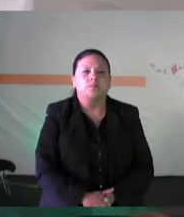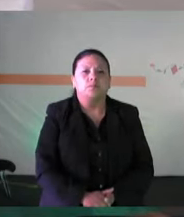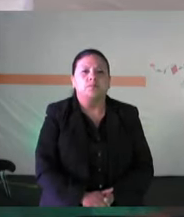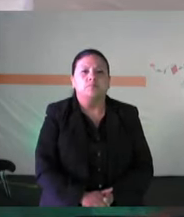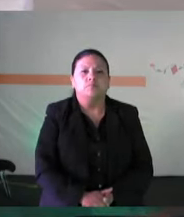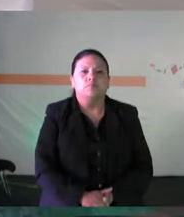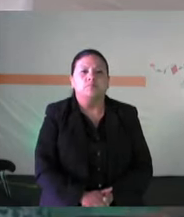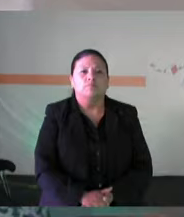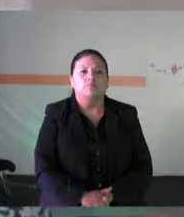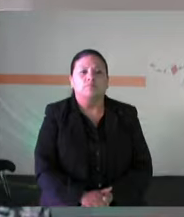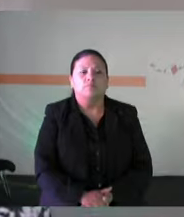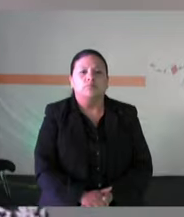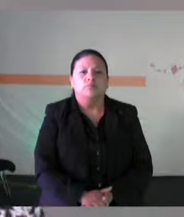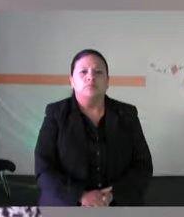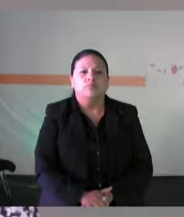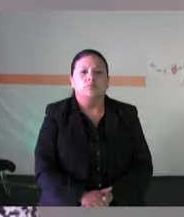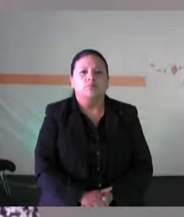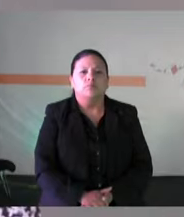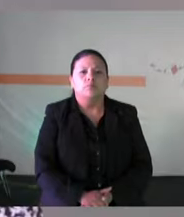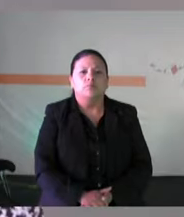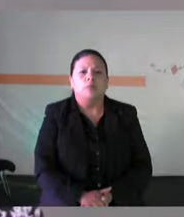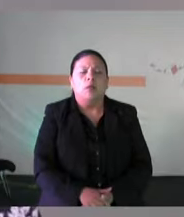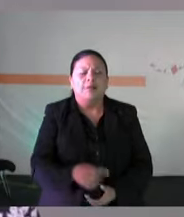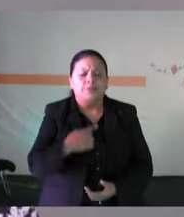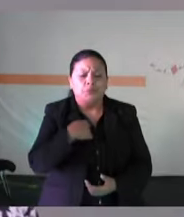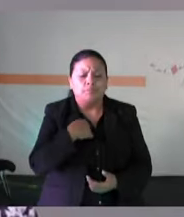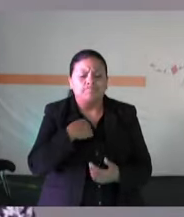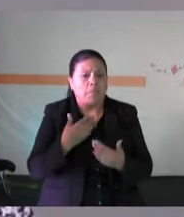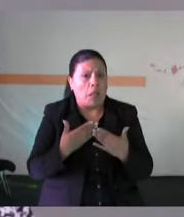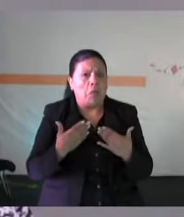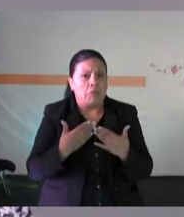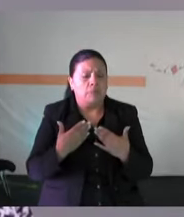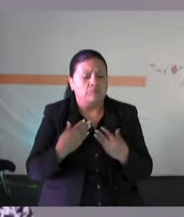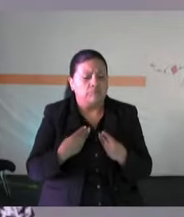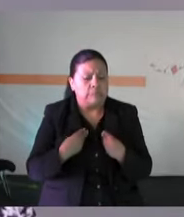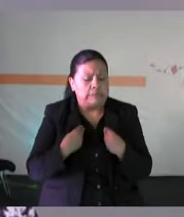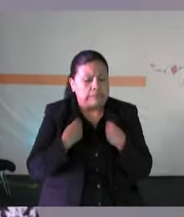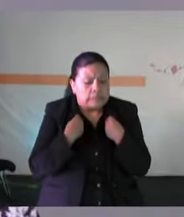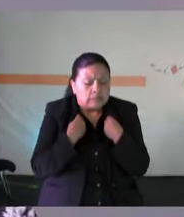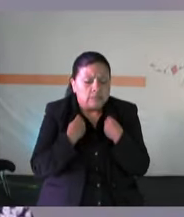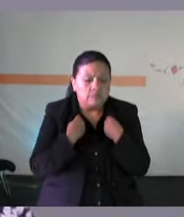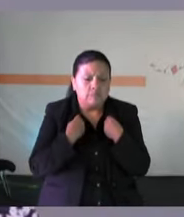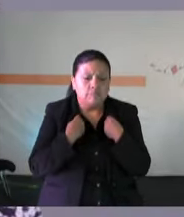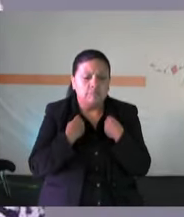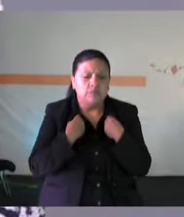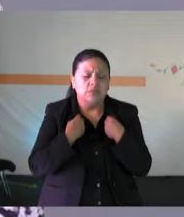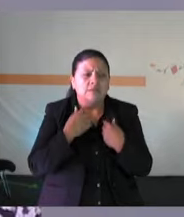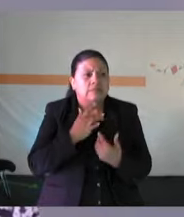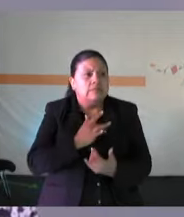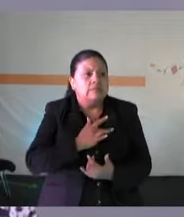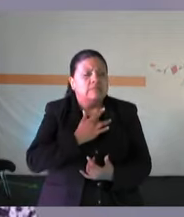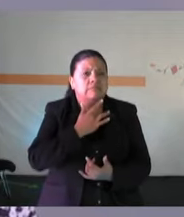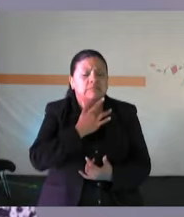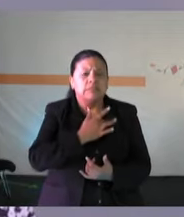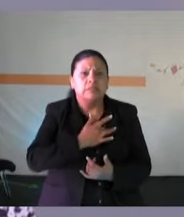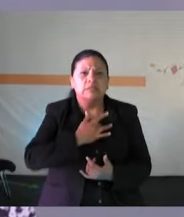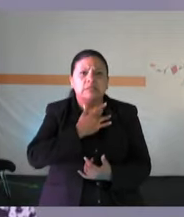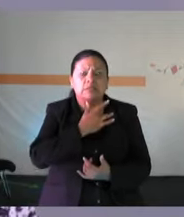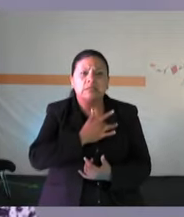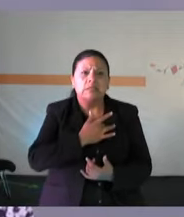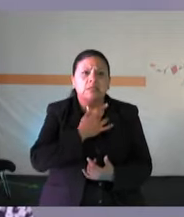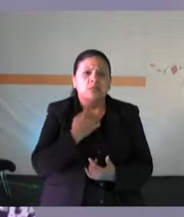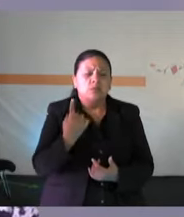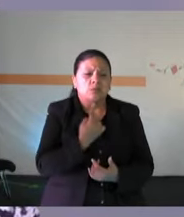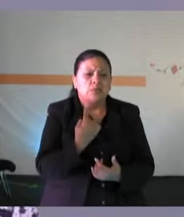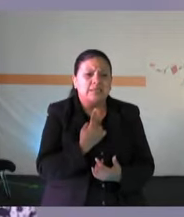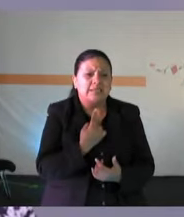Yo he llegado a un momento de mi vida en el que yo siento que estoy fuera del foco del horror